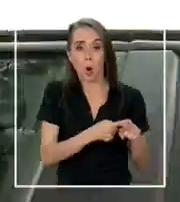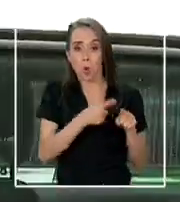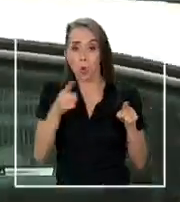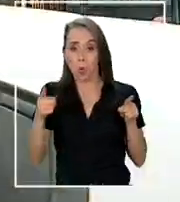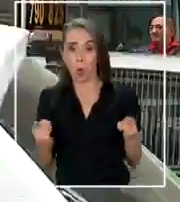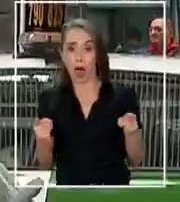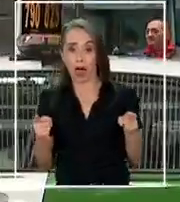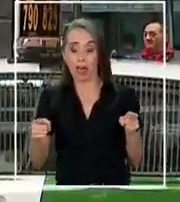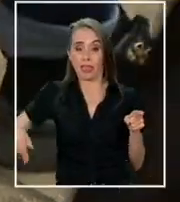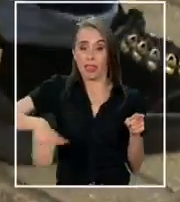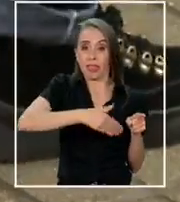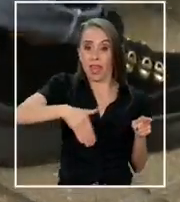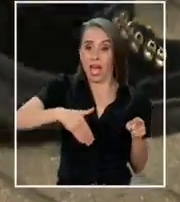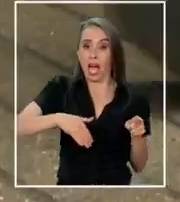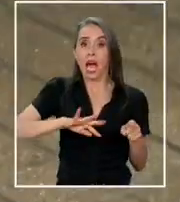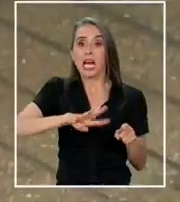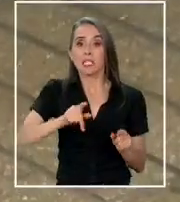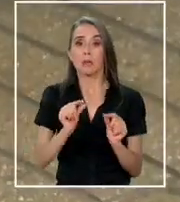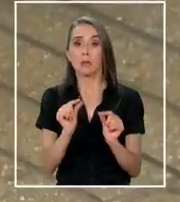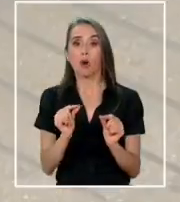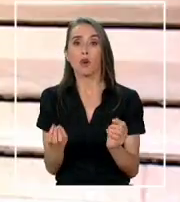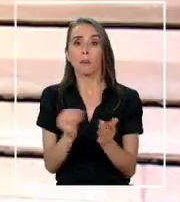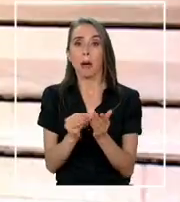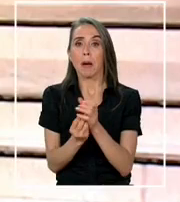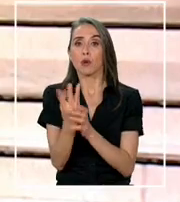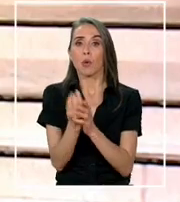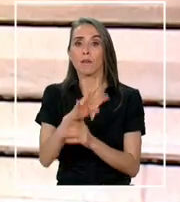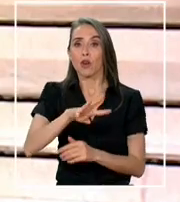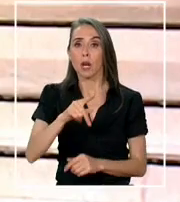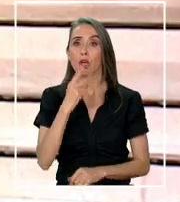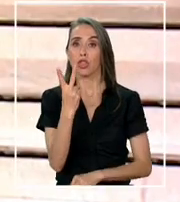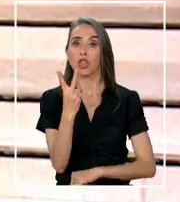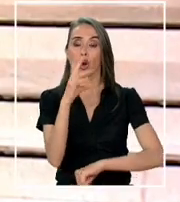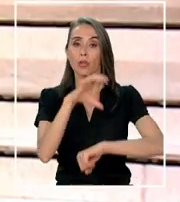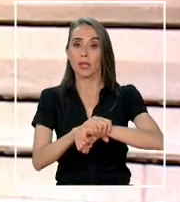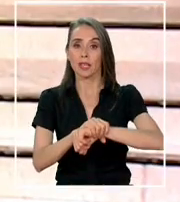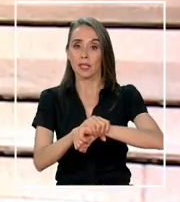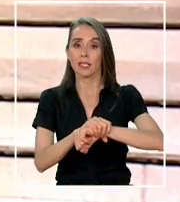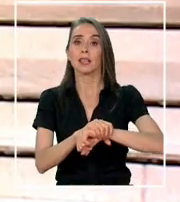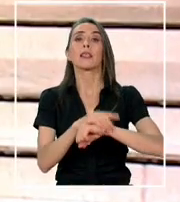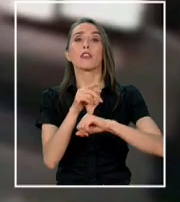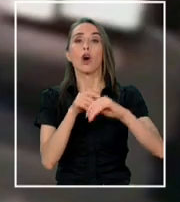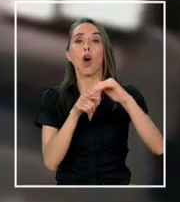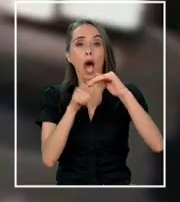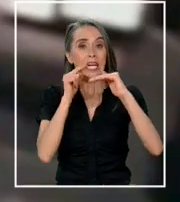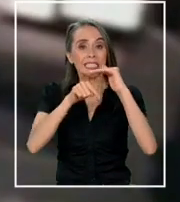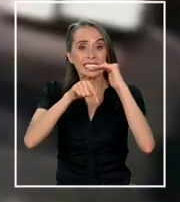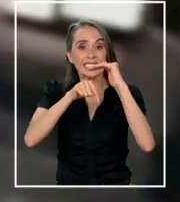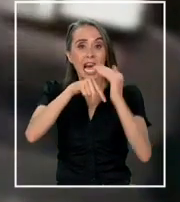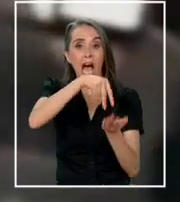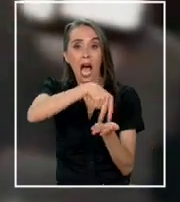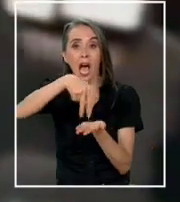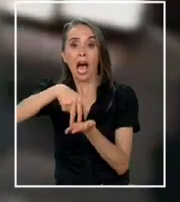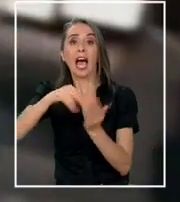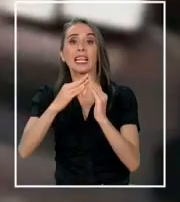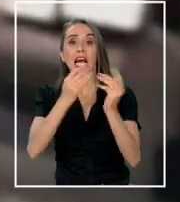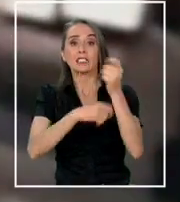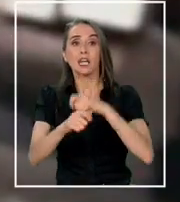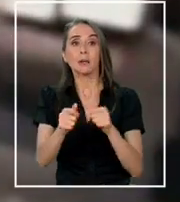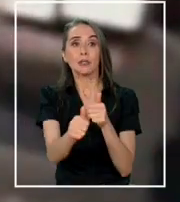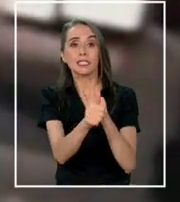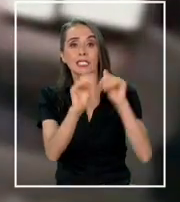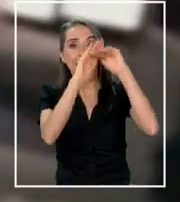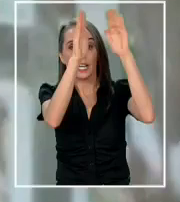seguridad para nada y aparecen nuevas bandas Por qué Porque aquí no hay control dos sujetos fueron detenidos al interior de una casa de cambio de la